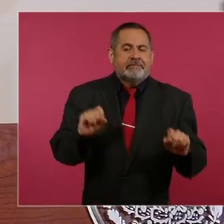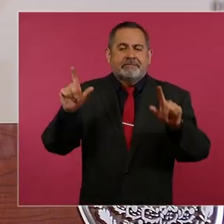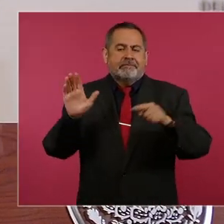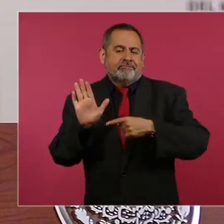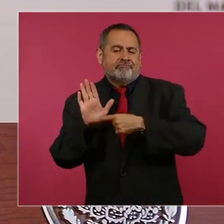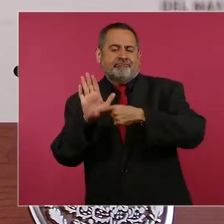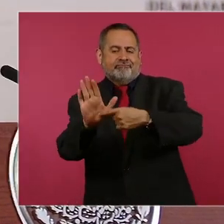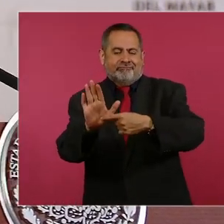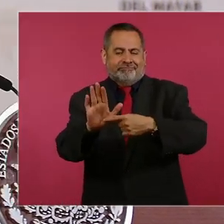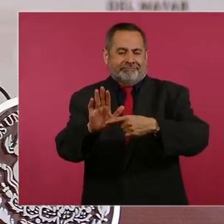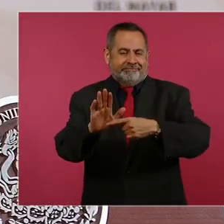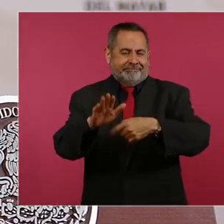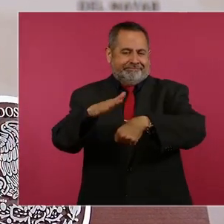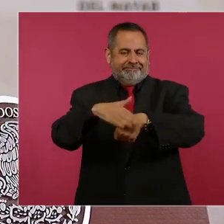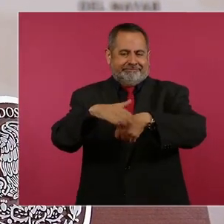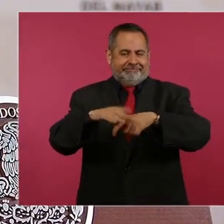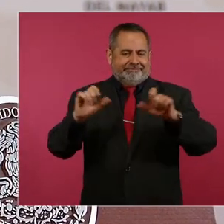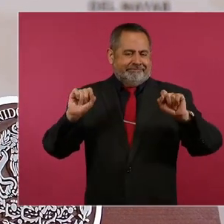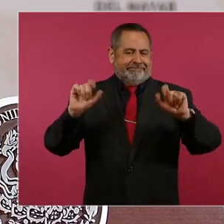que